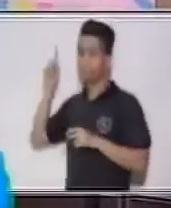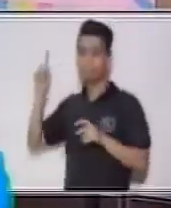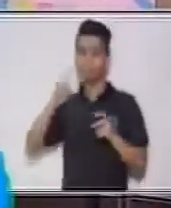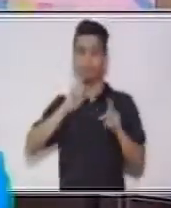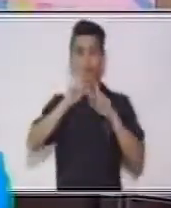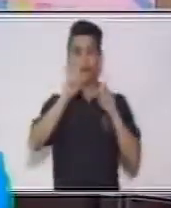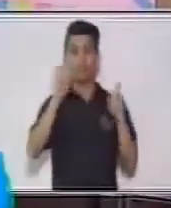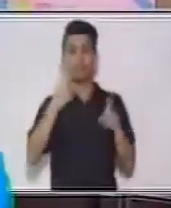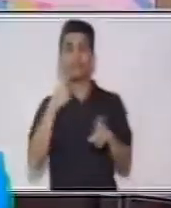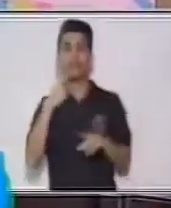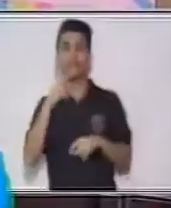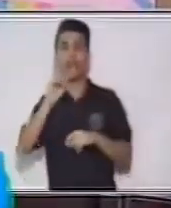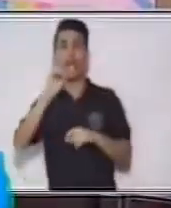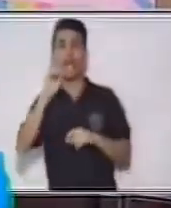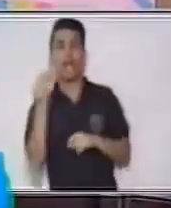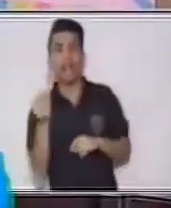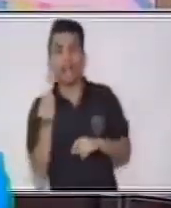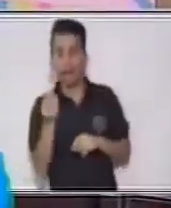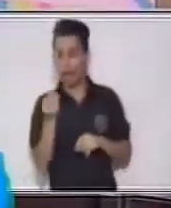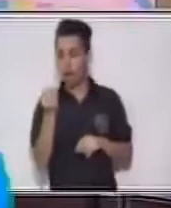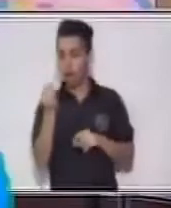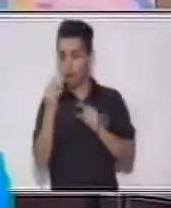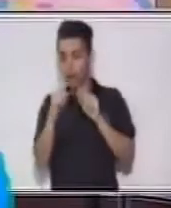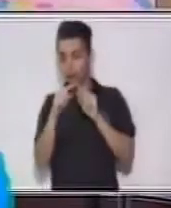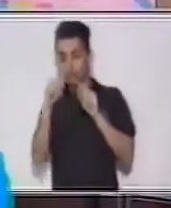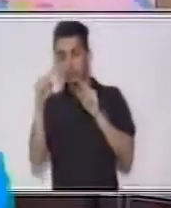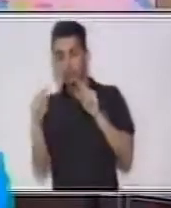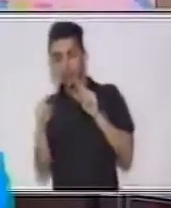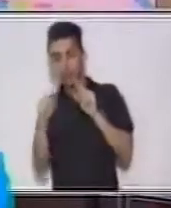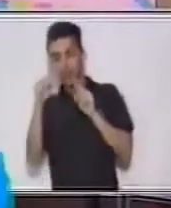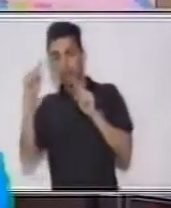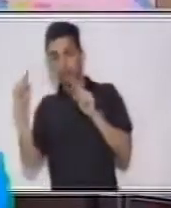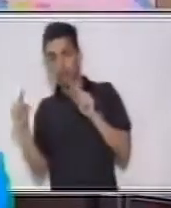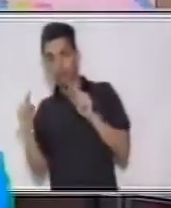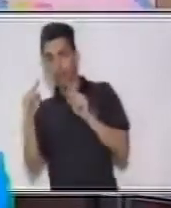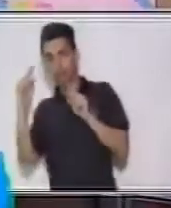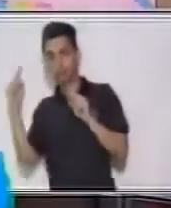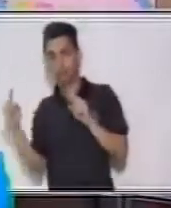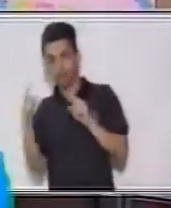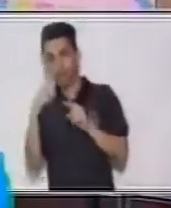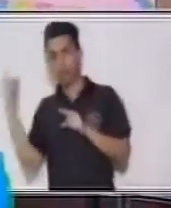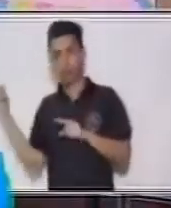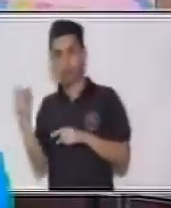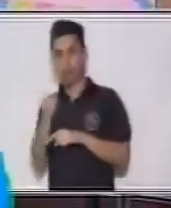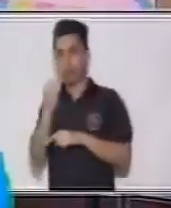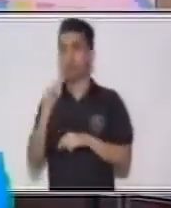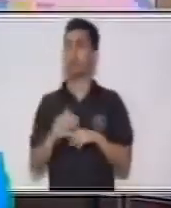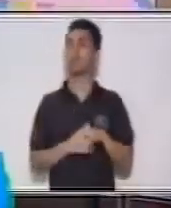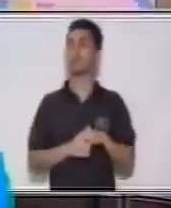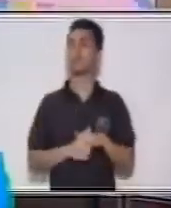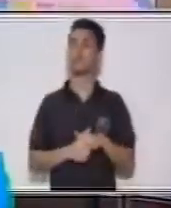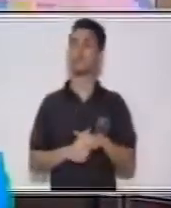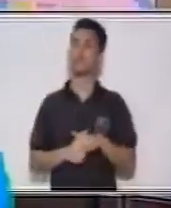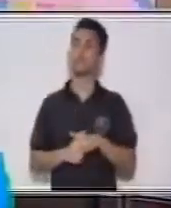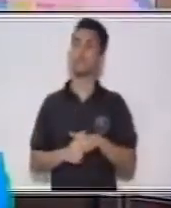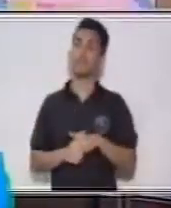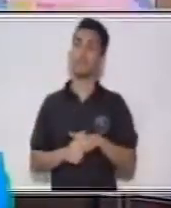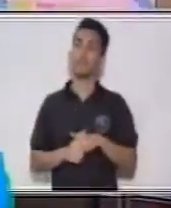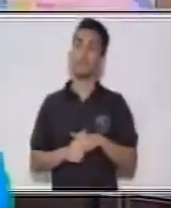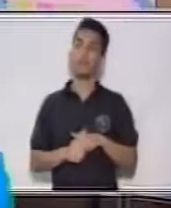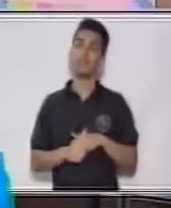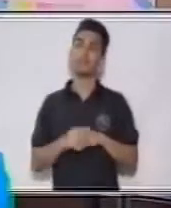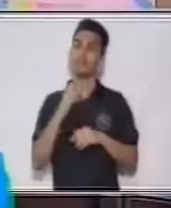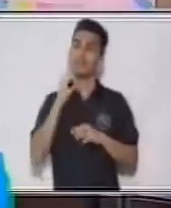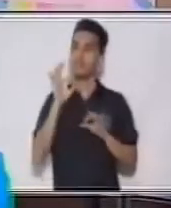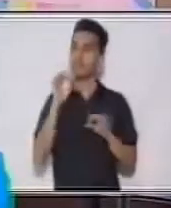sigue vamos a ver me ayudas a ir investigando el número que sigue aquí ya nos dieron la